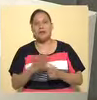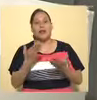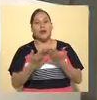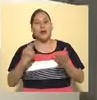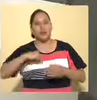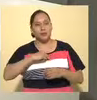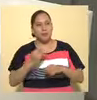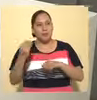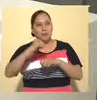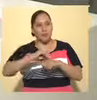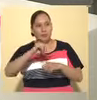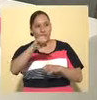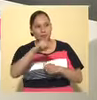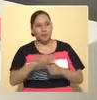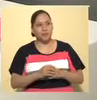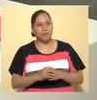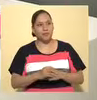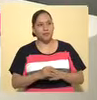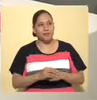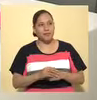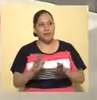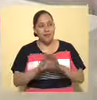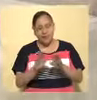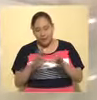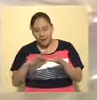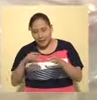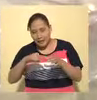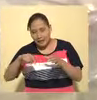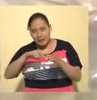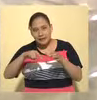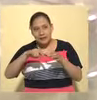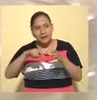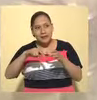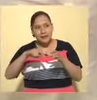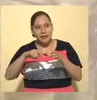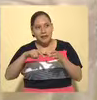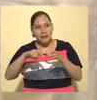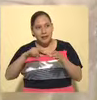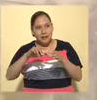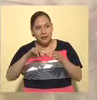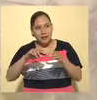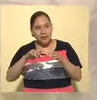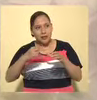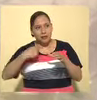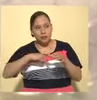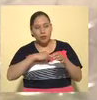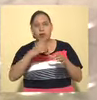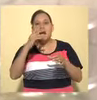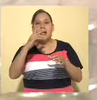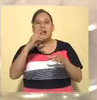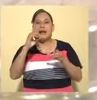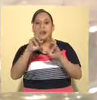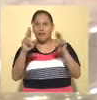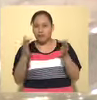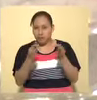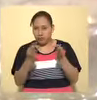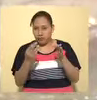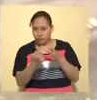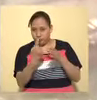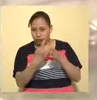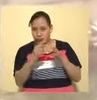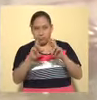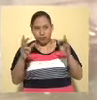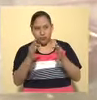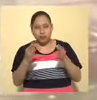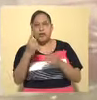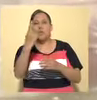acá. Ya lo tenemos. Ay, la orillita. Acuérdense, sí, lo vamos a moler y lo vamos a poner en el refri. ¿Qué será?